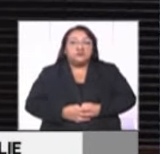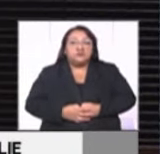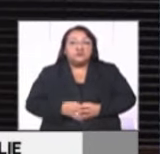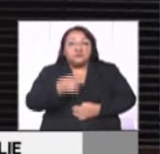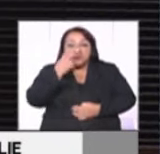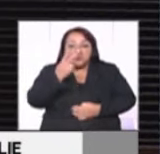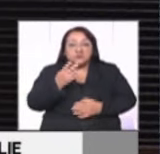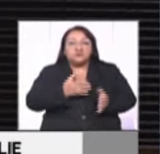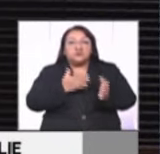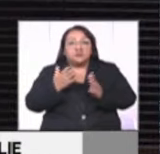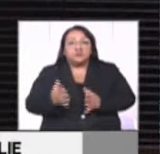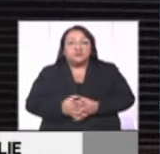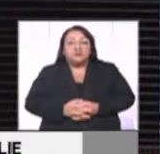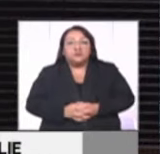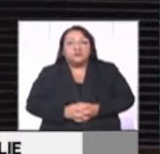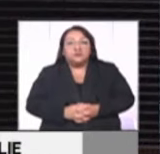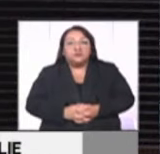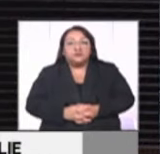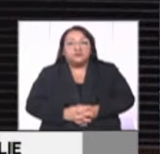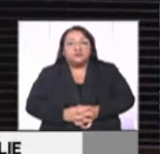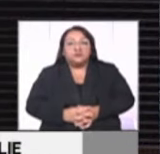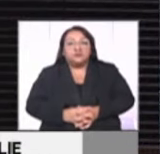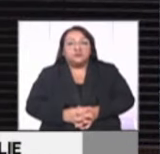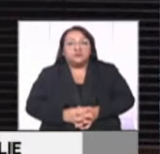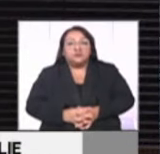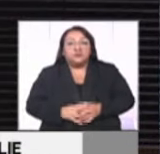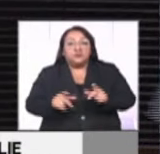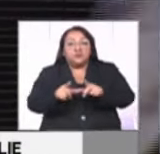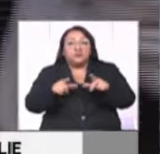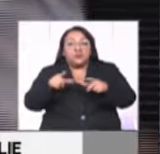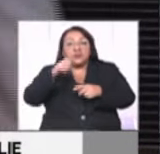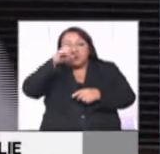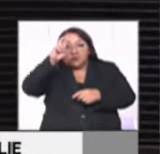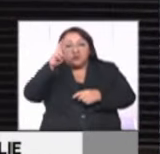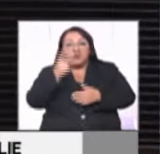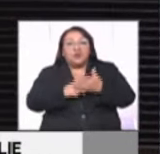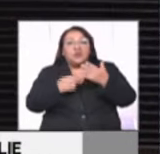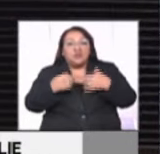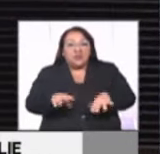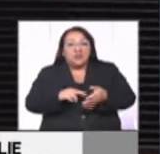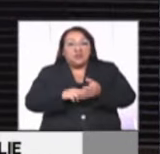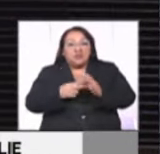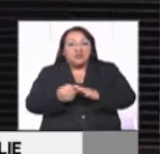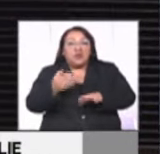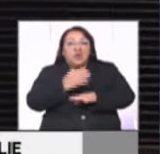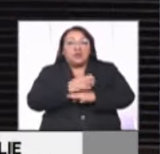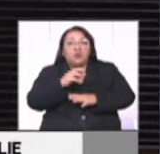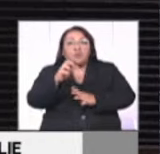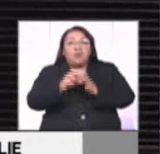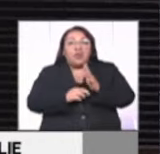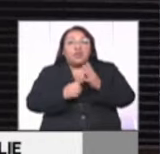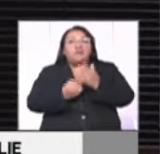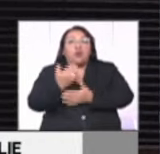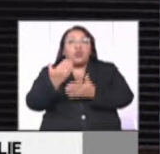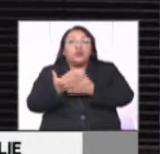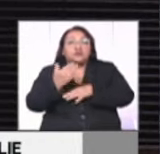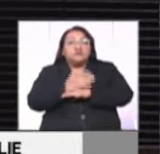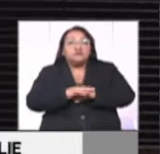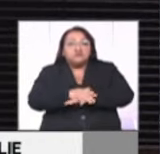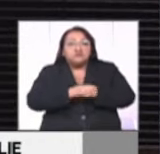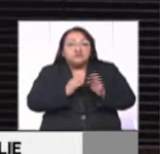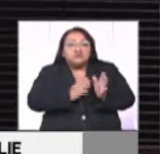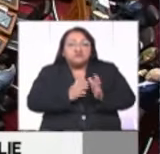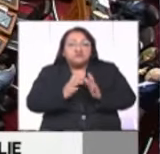de parte de la DDC Cusco, que venía ya con un plan de modernización de